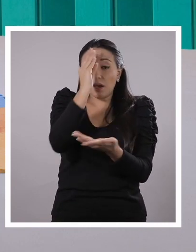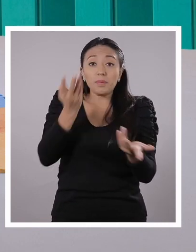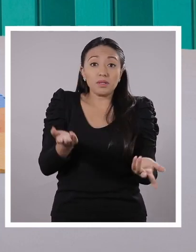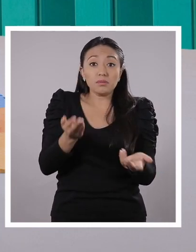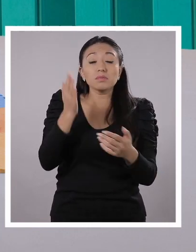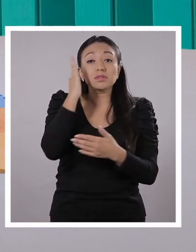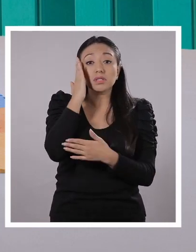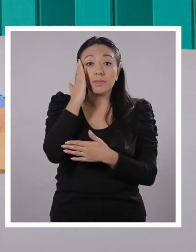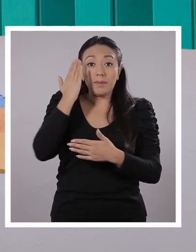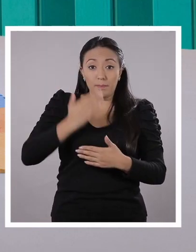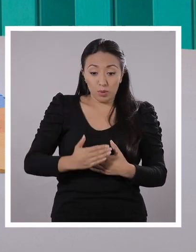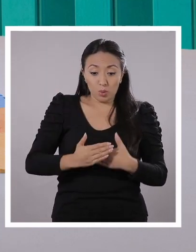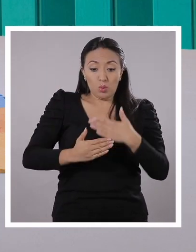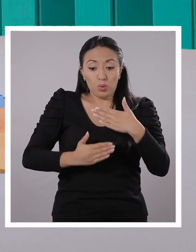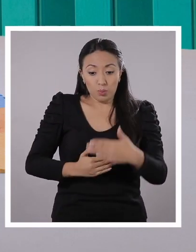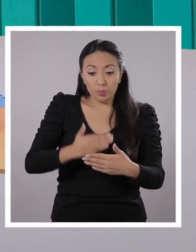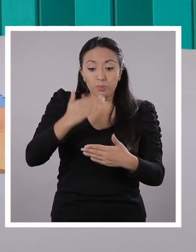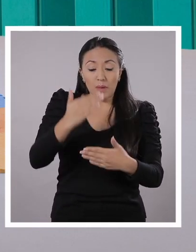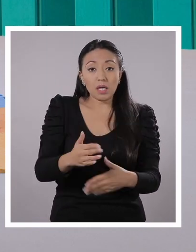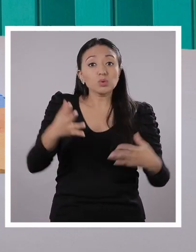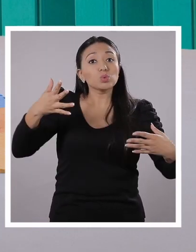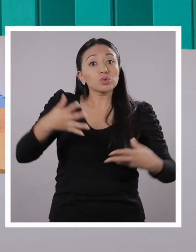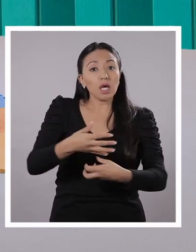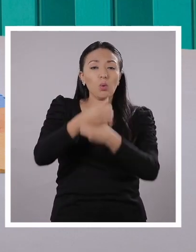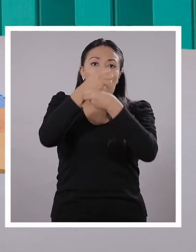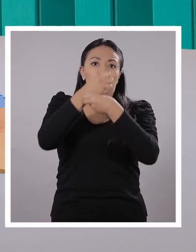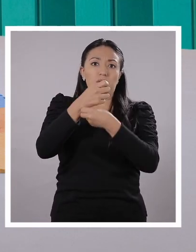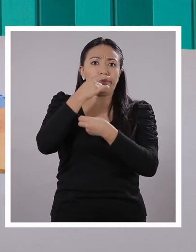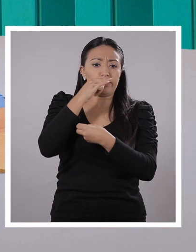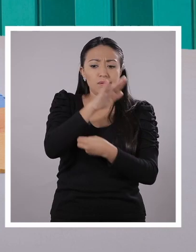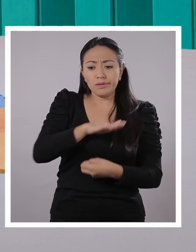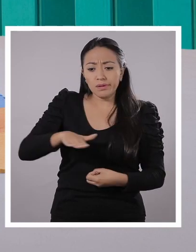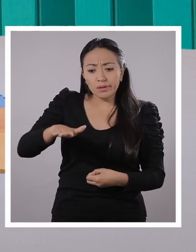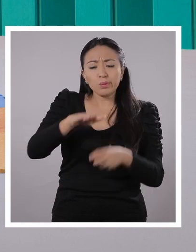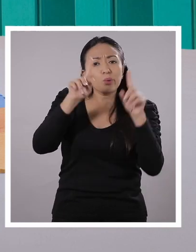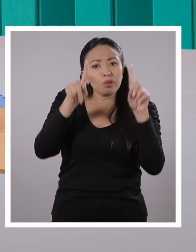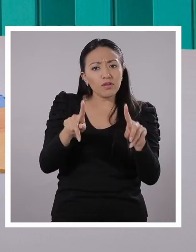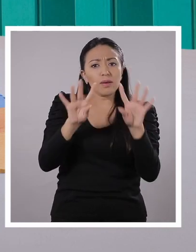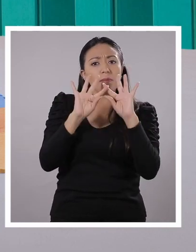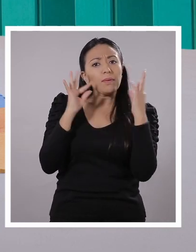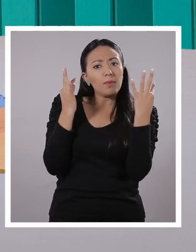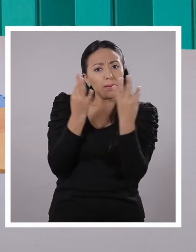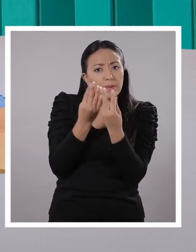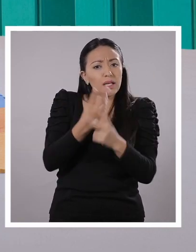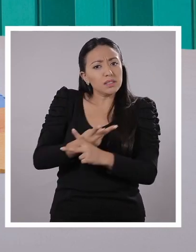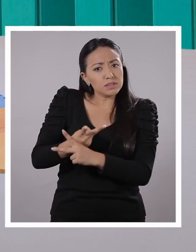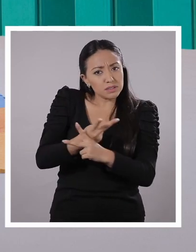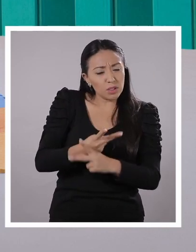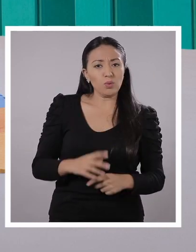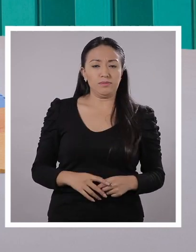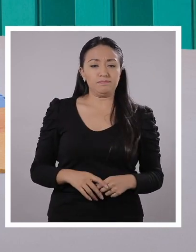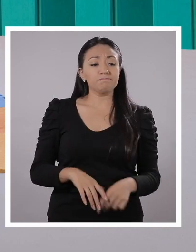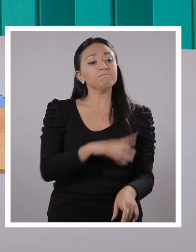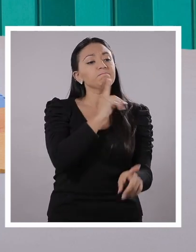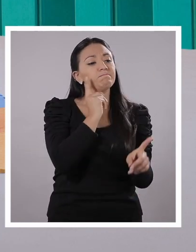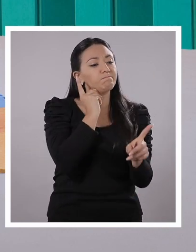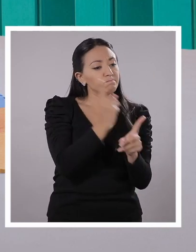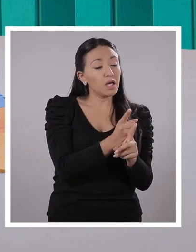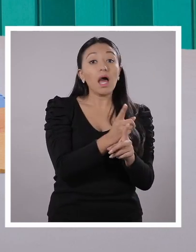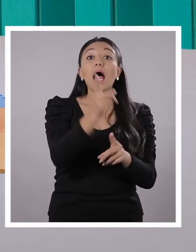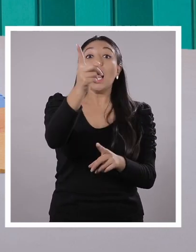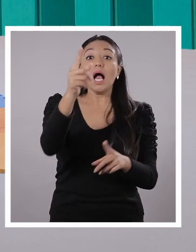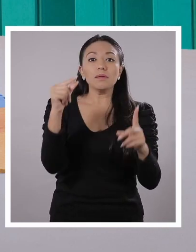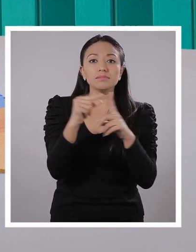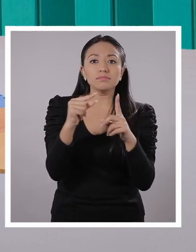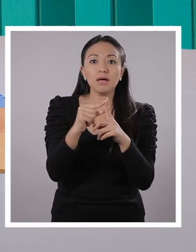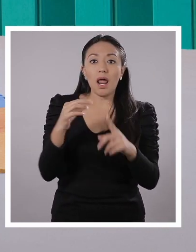aprendimos acerca de los protocolos de sanidad. Lo importante que es para mantenernos, toda nuestra familia, sanos y seguros. Exacto. Las